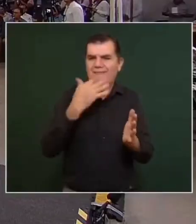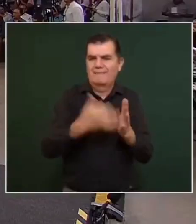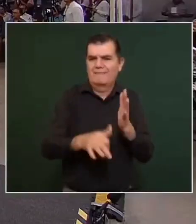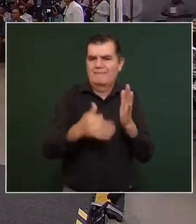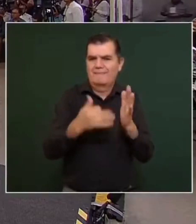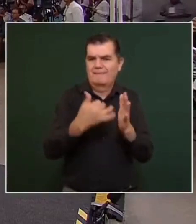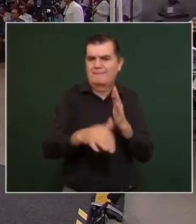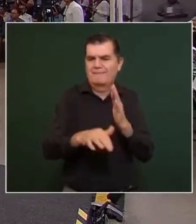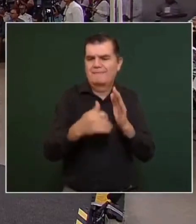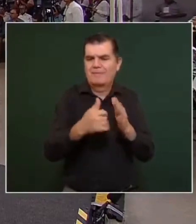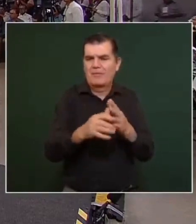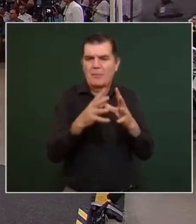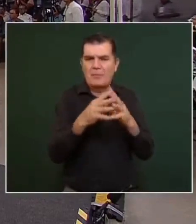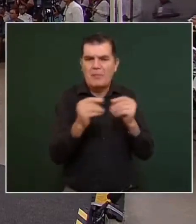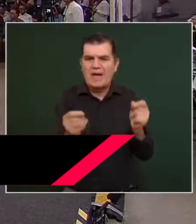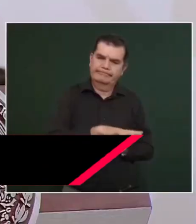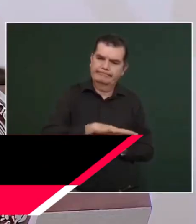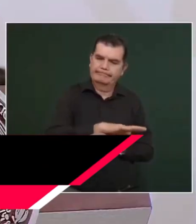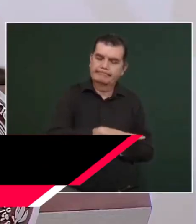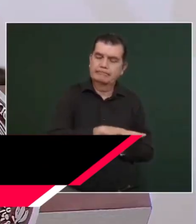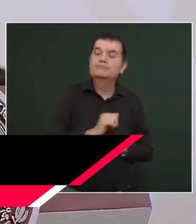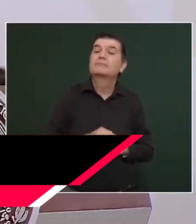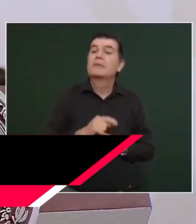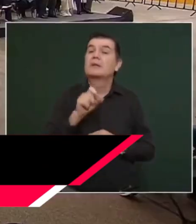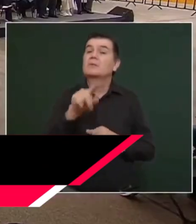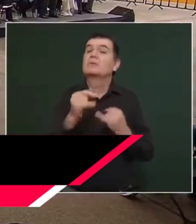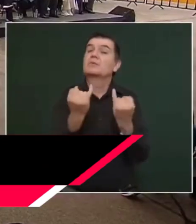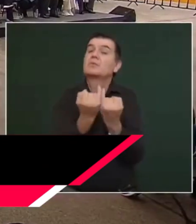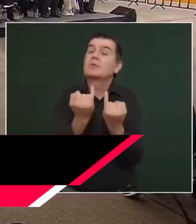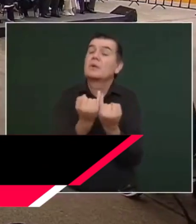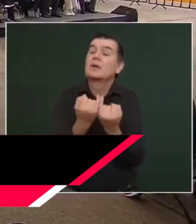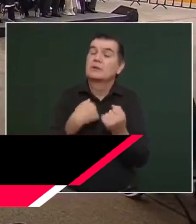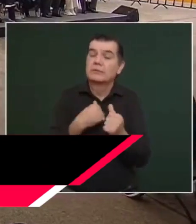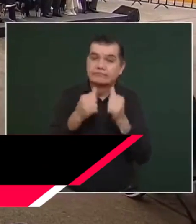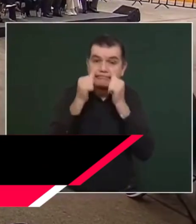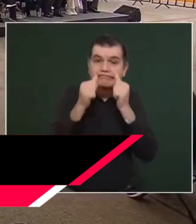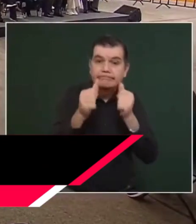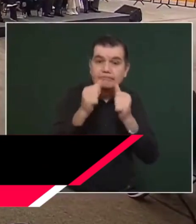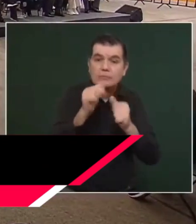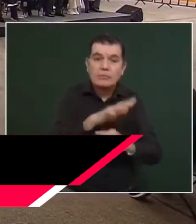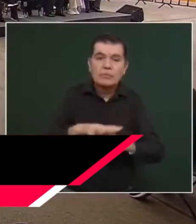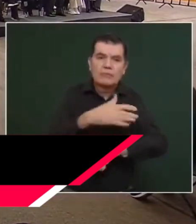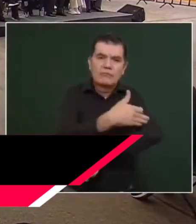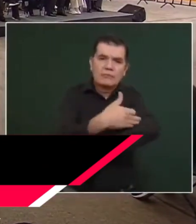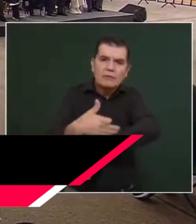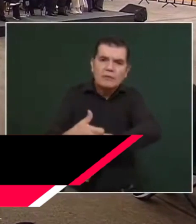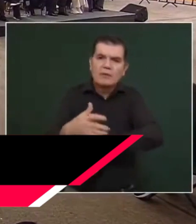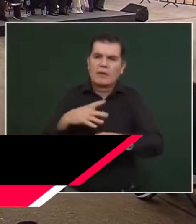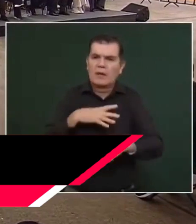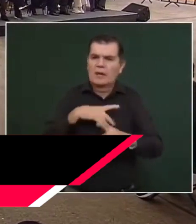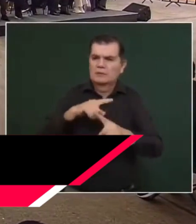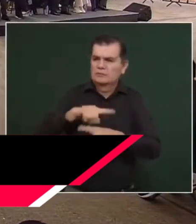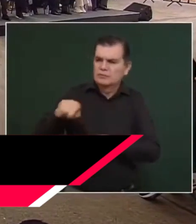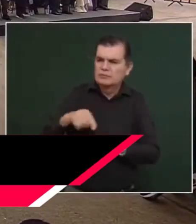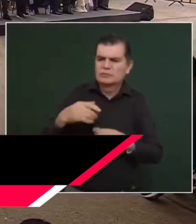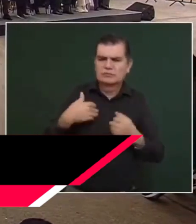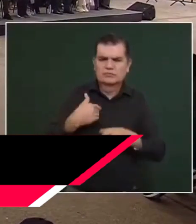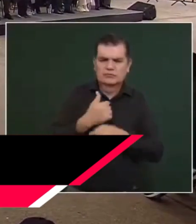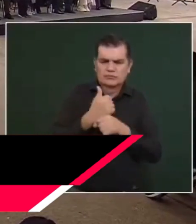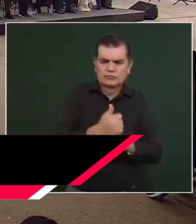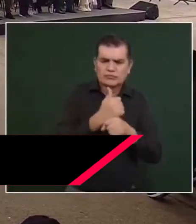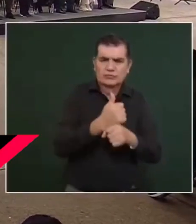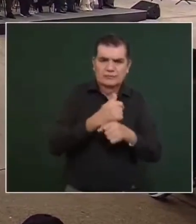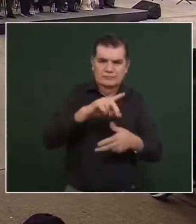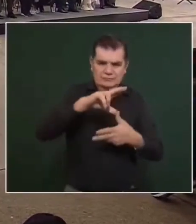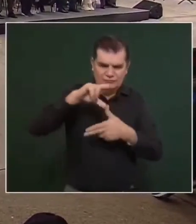Aumenta cifra de víctimas tras el paso del huracán Otis en Guerrero. La gobernadora de Vilín Salgado ajustó la cifra